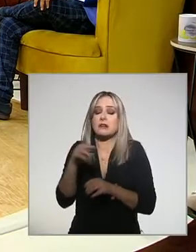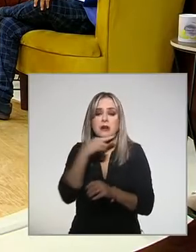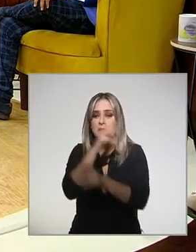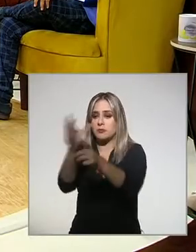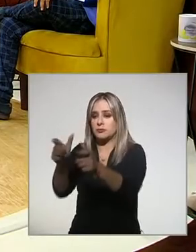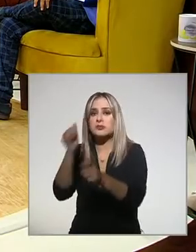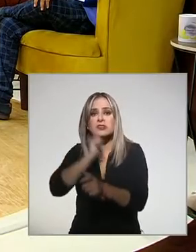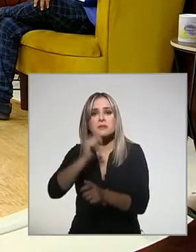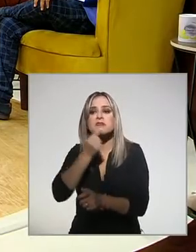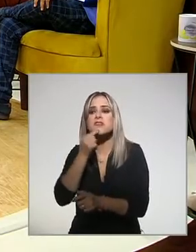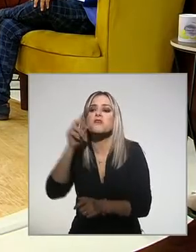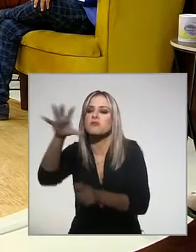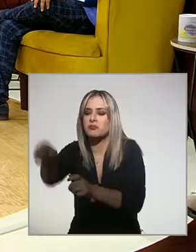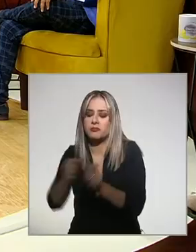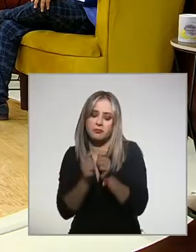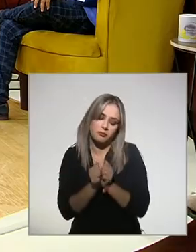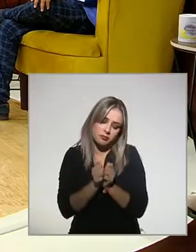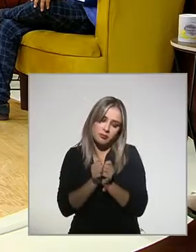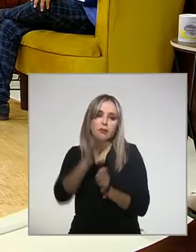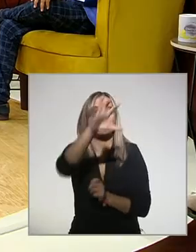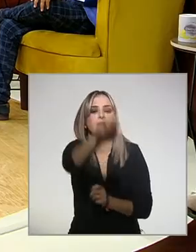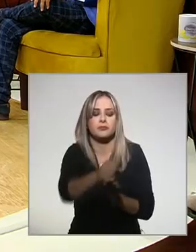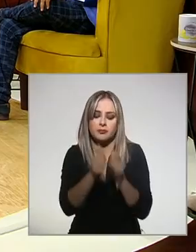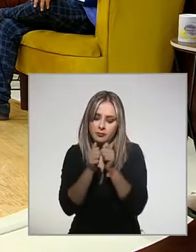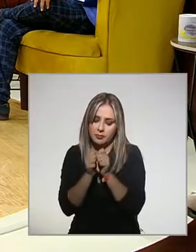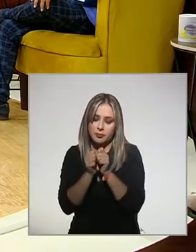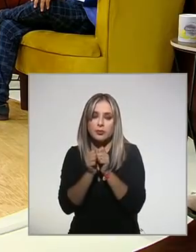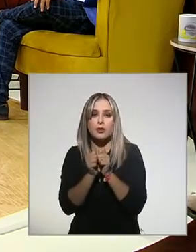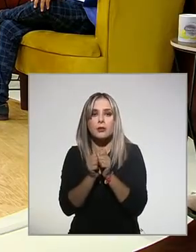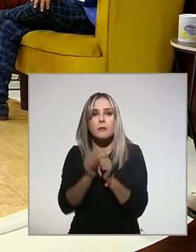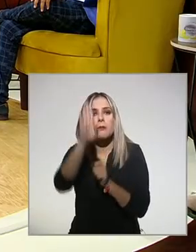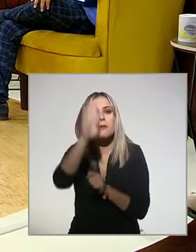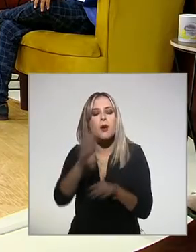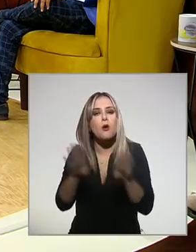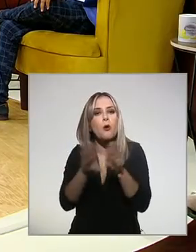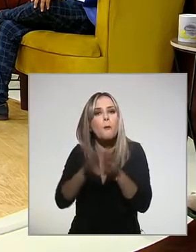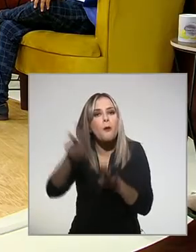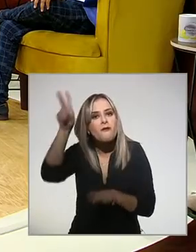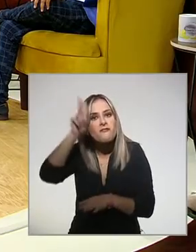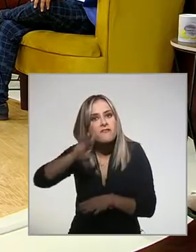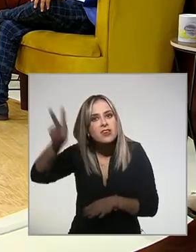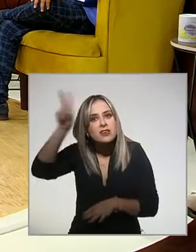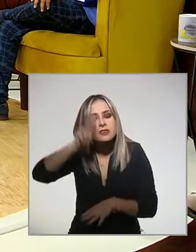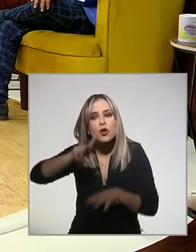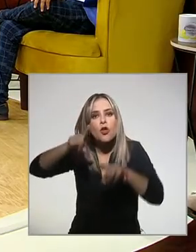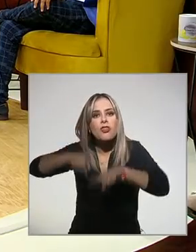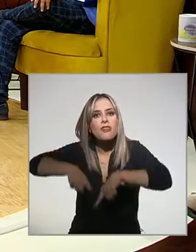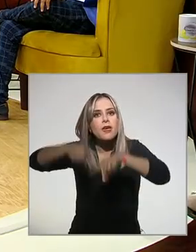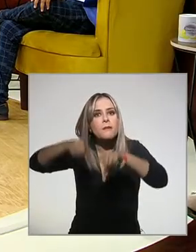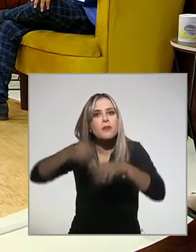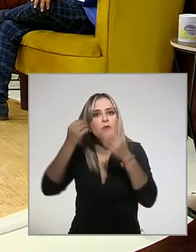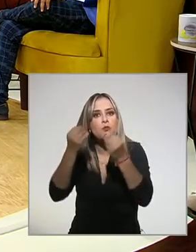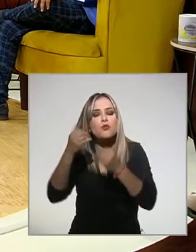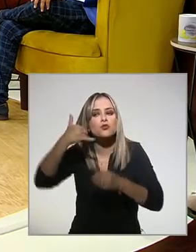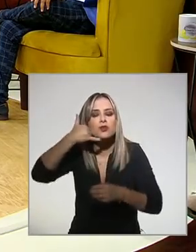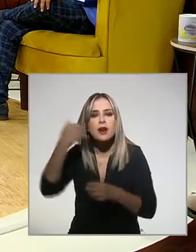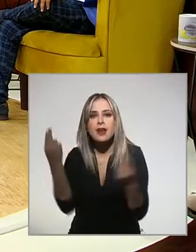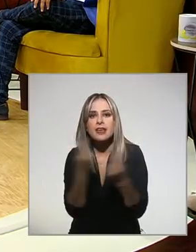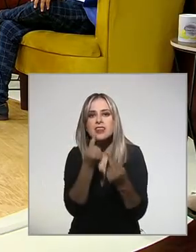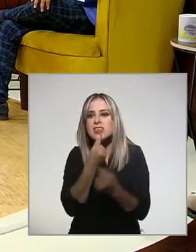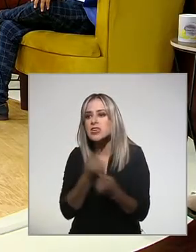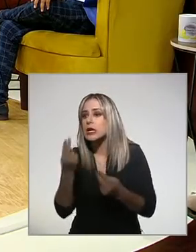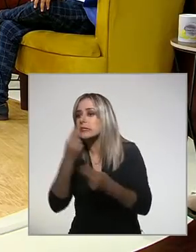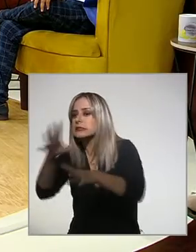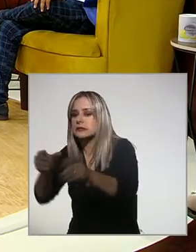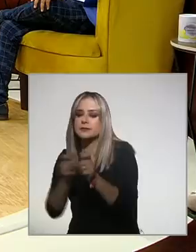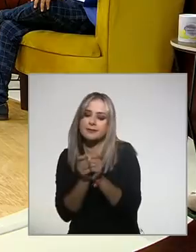de un problema de fomento de adicción, de dependencia absoluta. Y está demostrado, ya